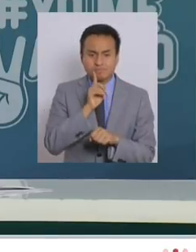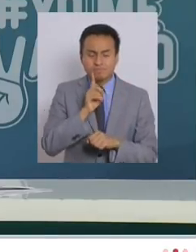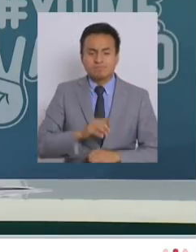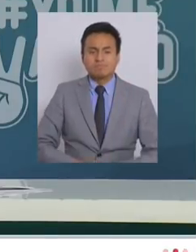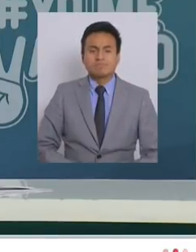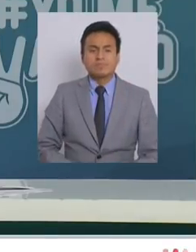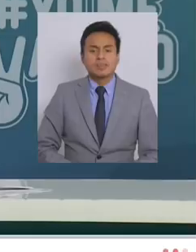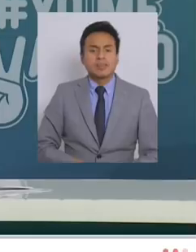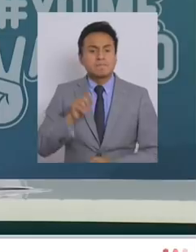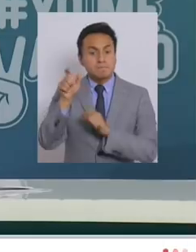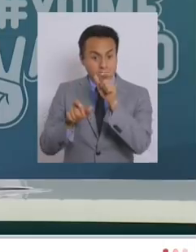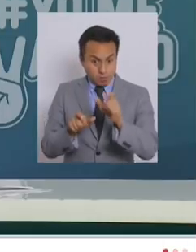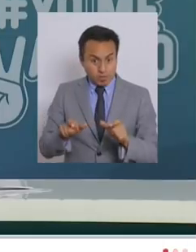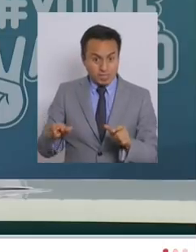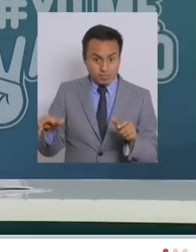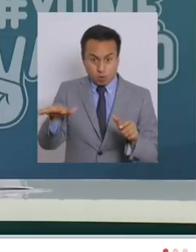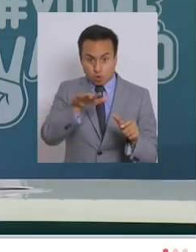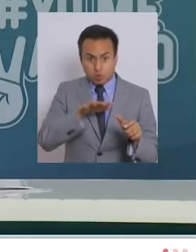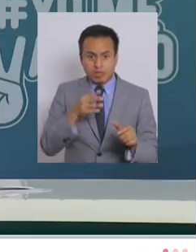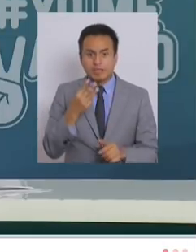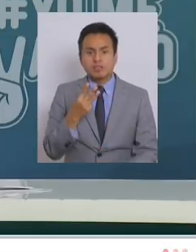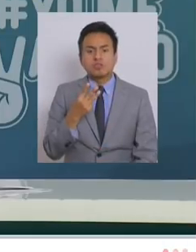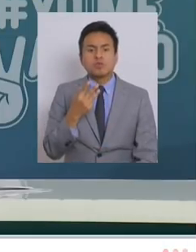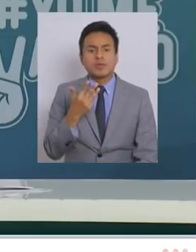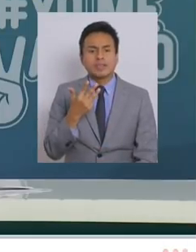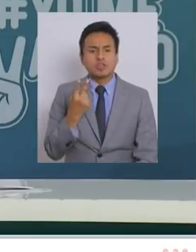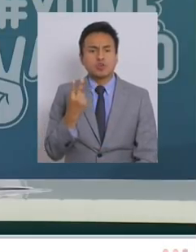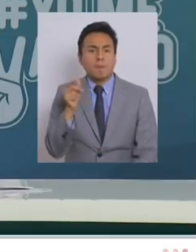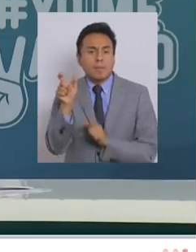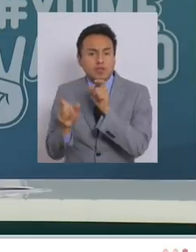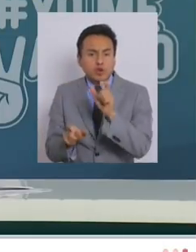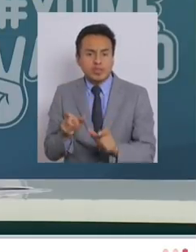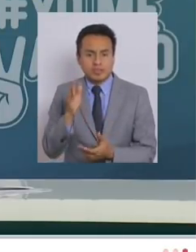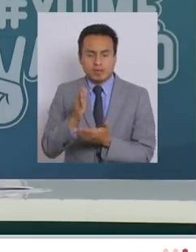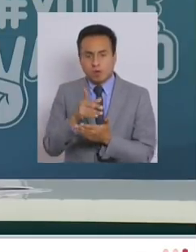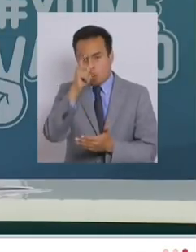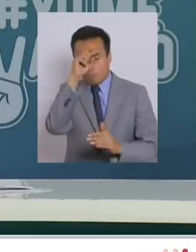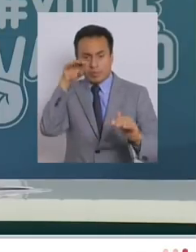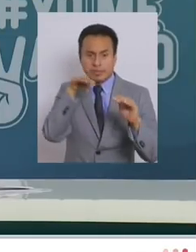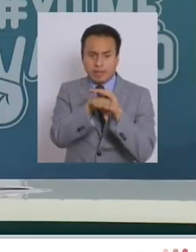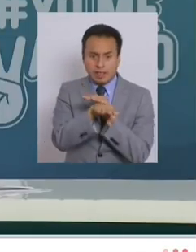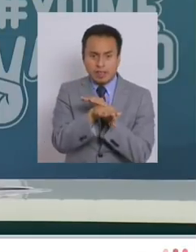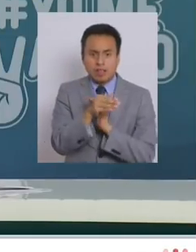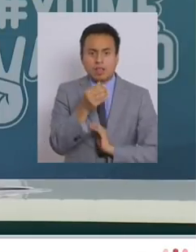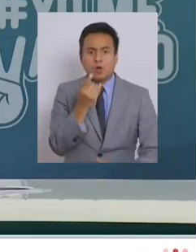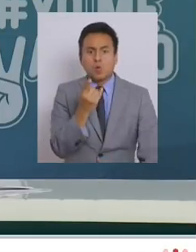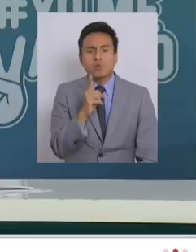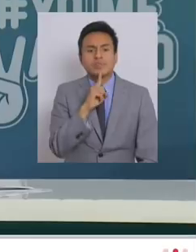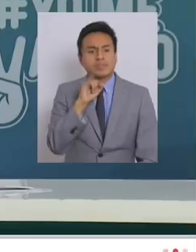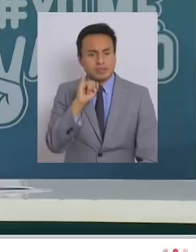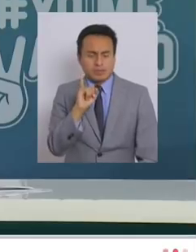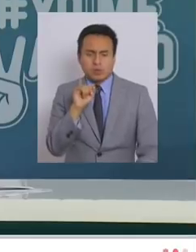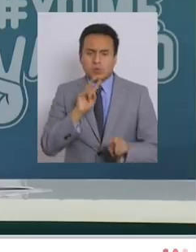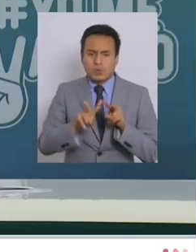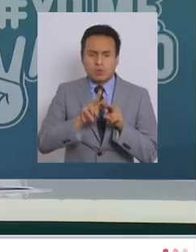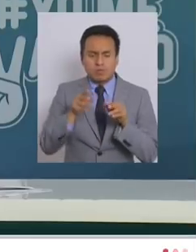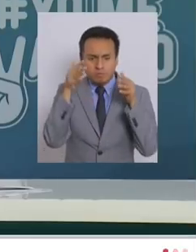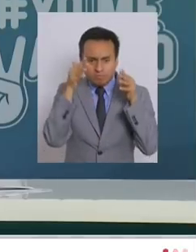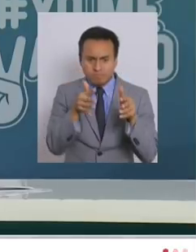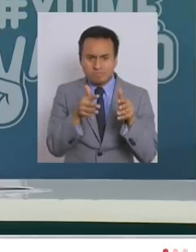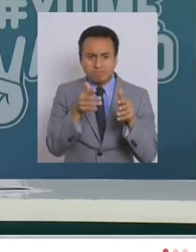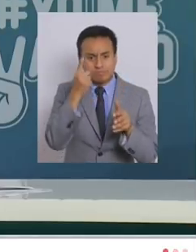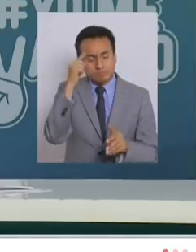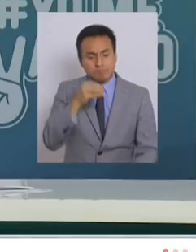de esas personas 392 han debido ser hospitalizadas en las unidades de tratamiento intensivo y